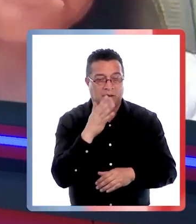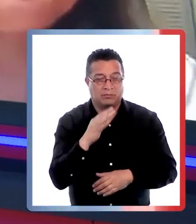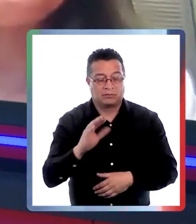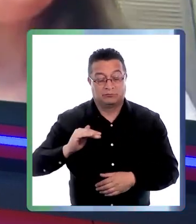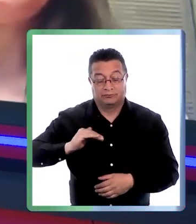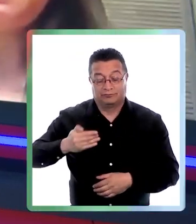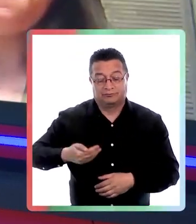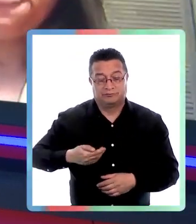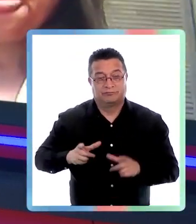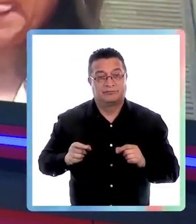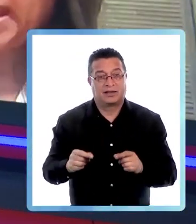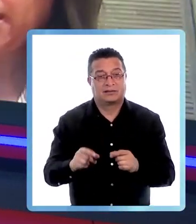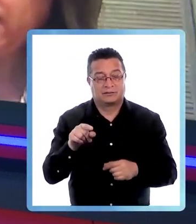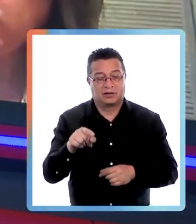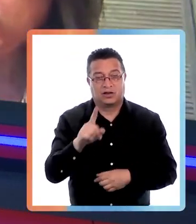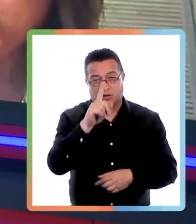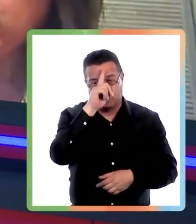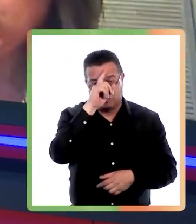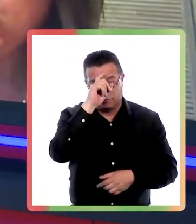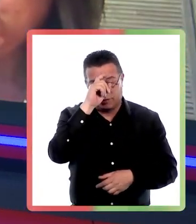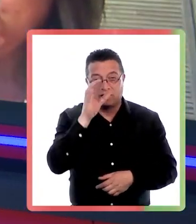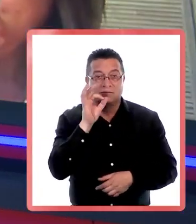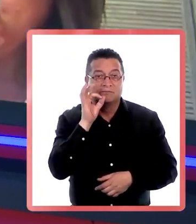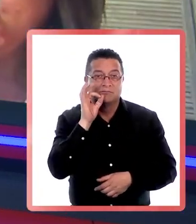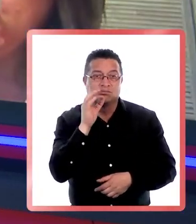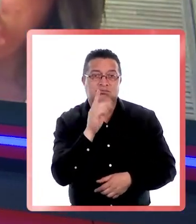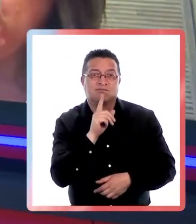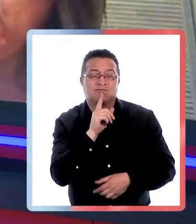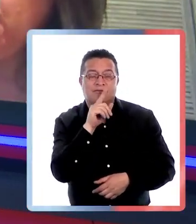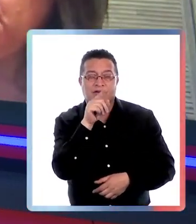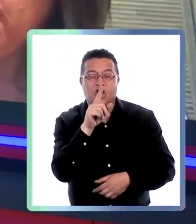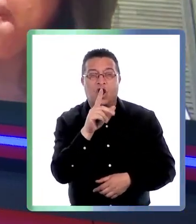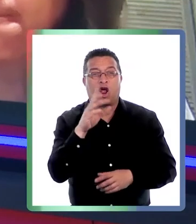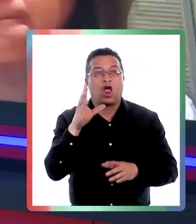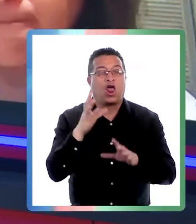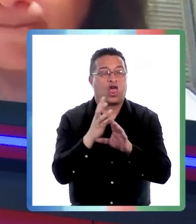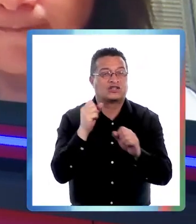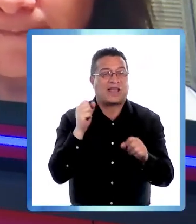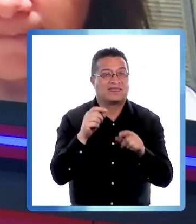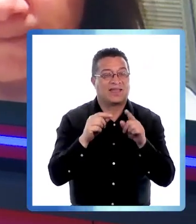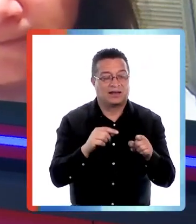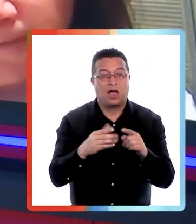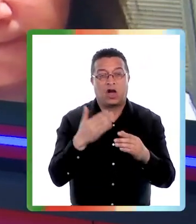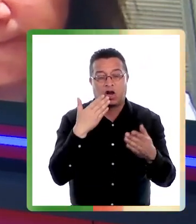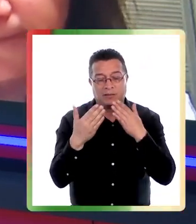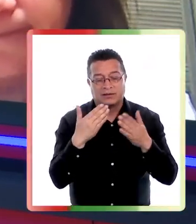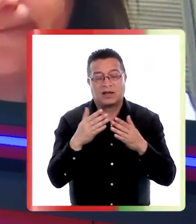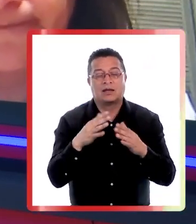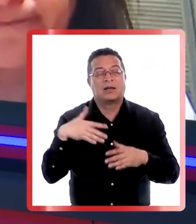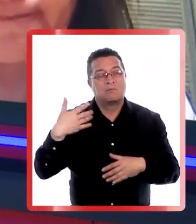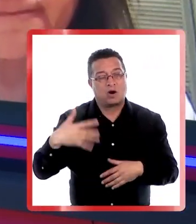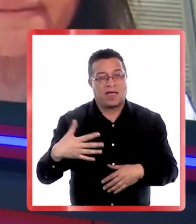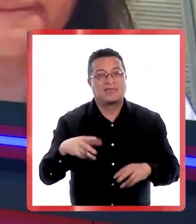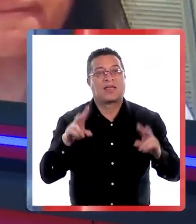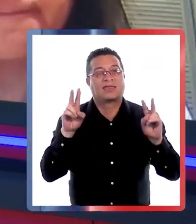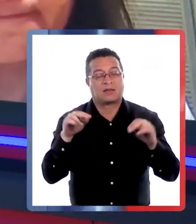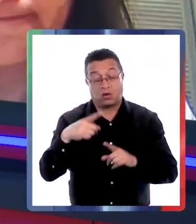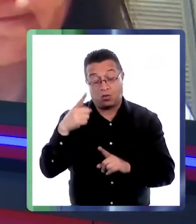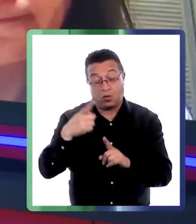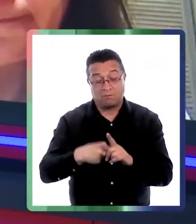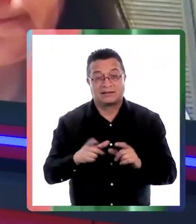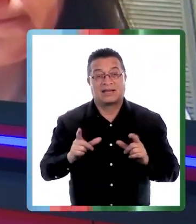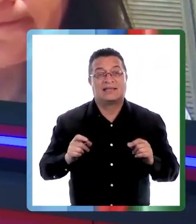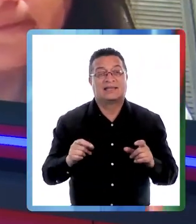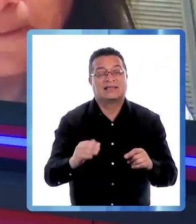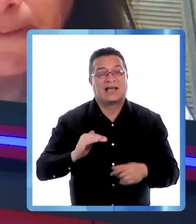oncóloga del programa de cáncer de mama de Clínica Universidad de los Andes. Muchas gracias por acompañarnos y conversar de este tema tan importante en el